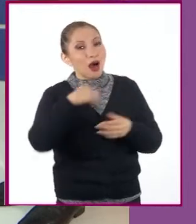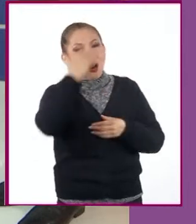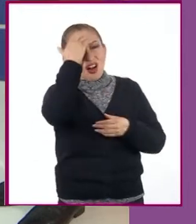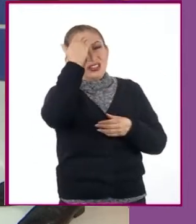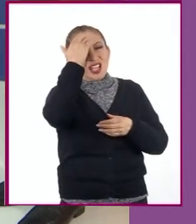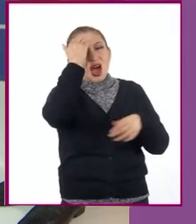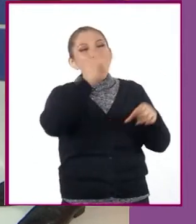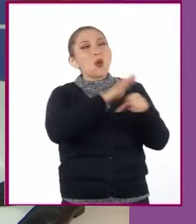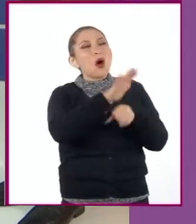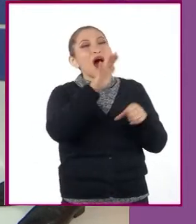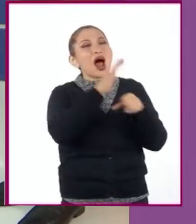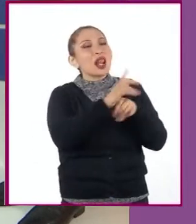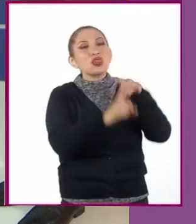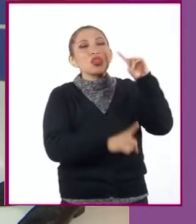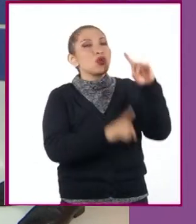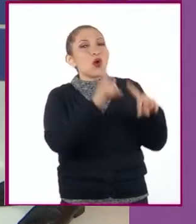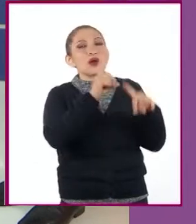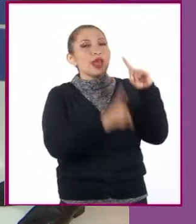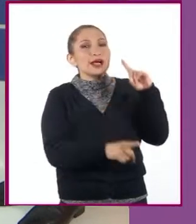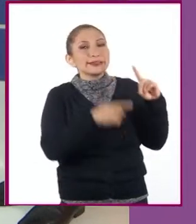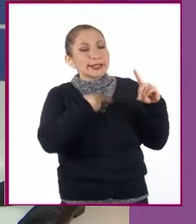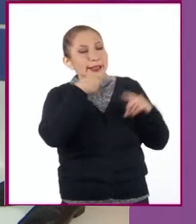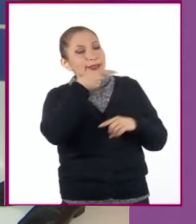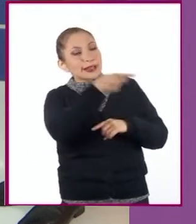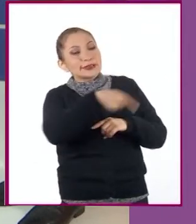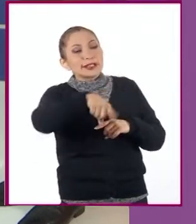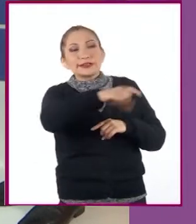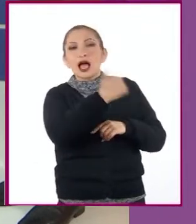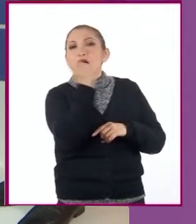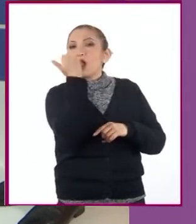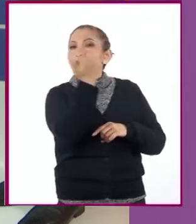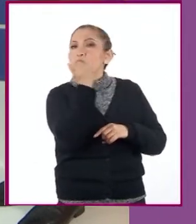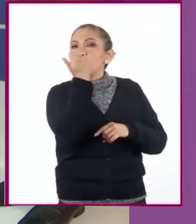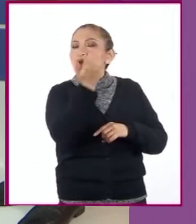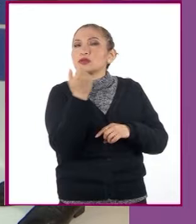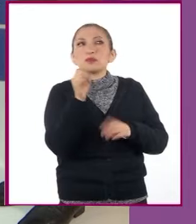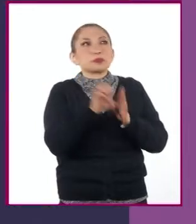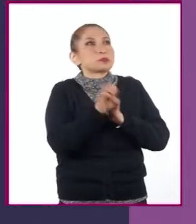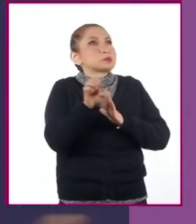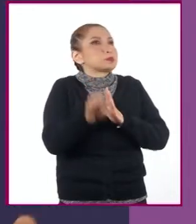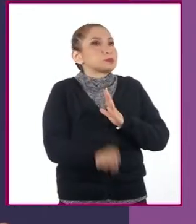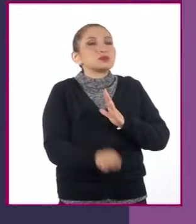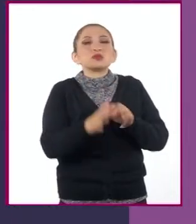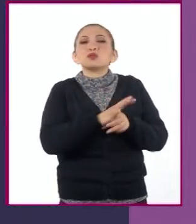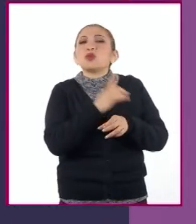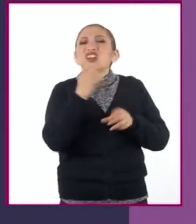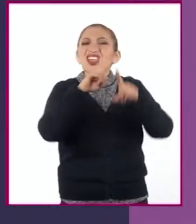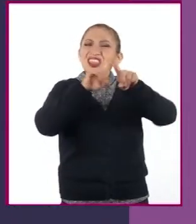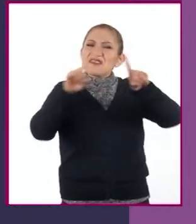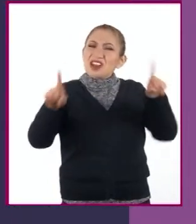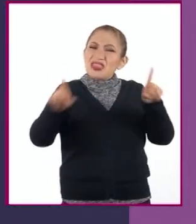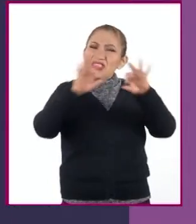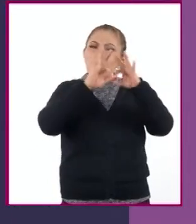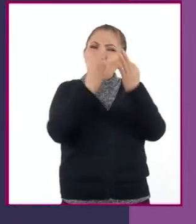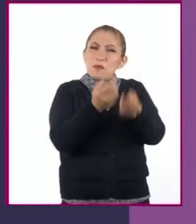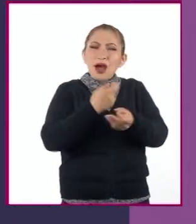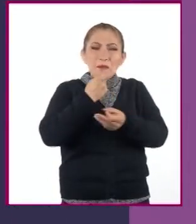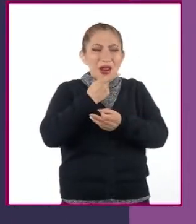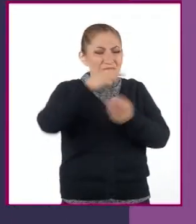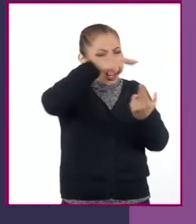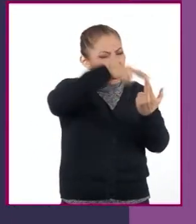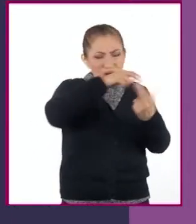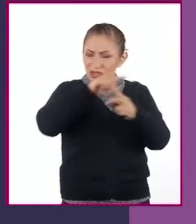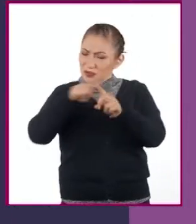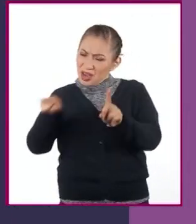conocer cuáles son las dudas que expresan las y los alumnos, como por ejemplo, ¿por qué son distintas las formas de hablar de una